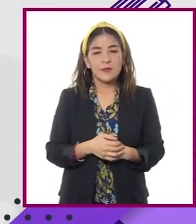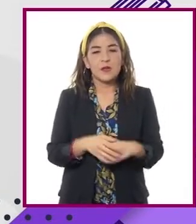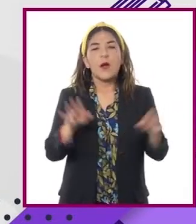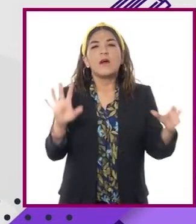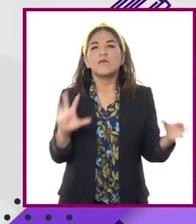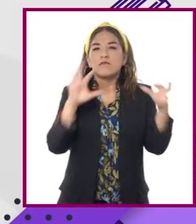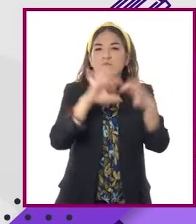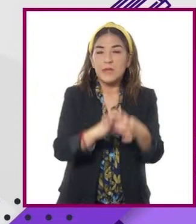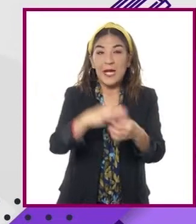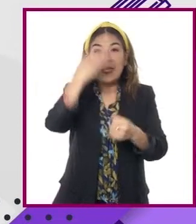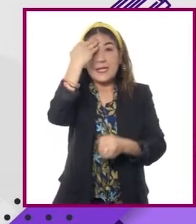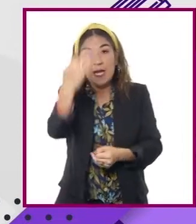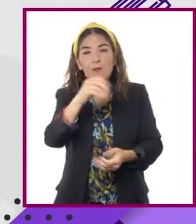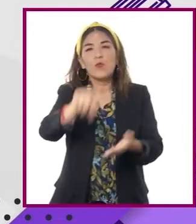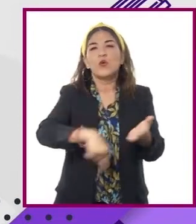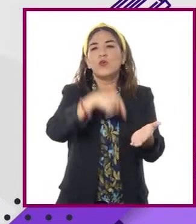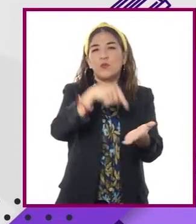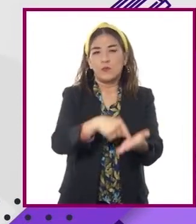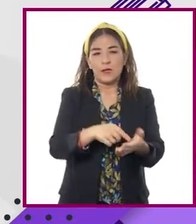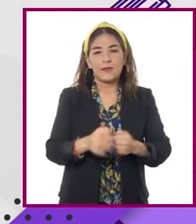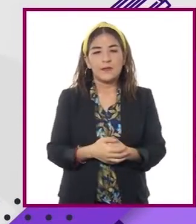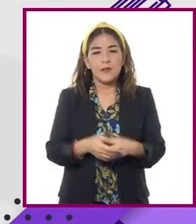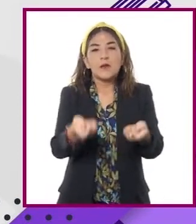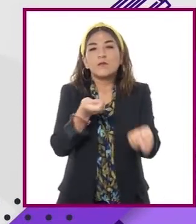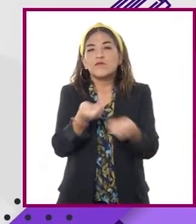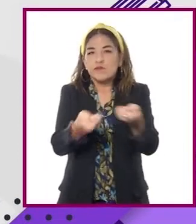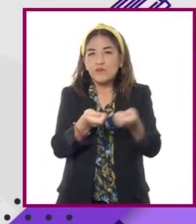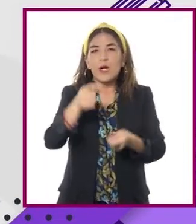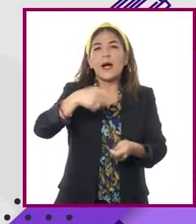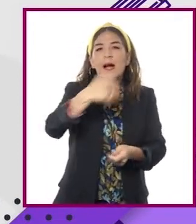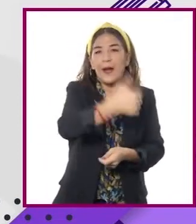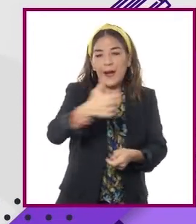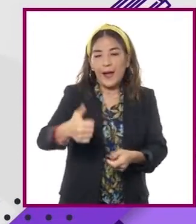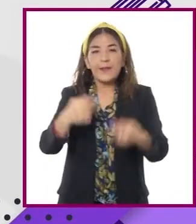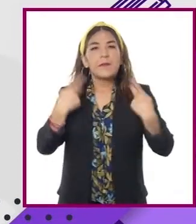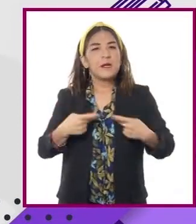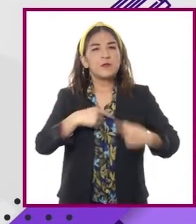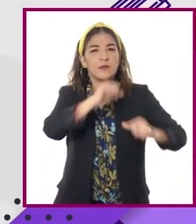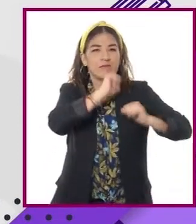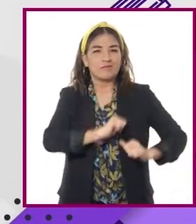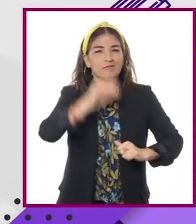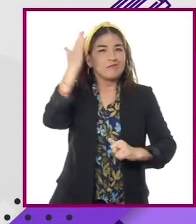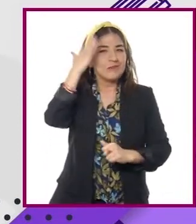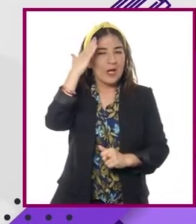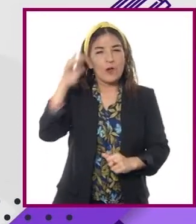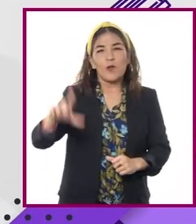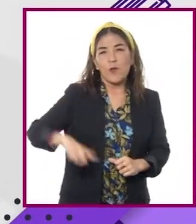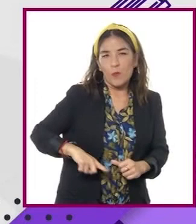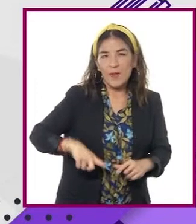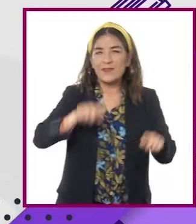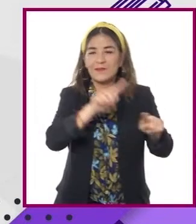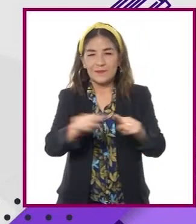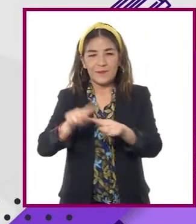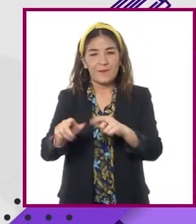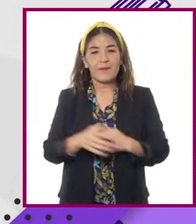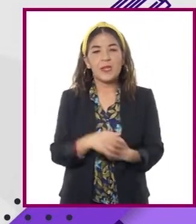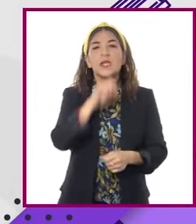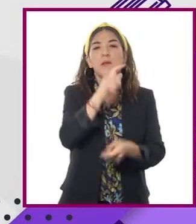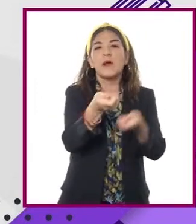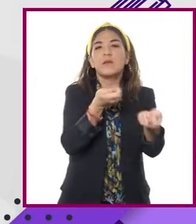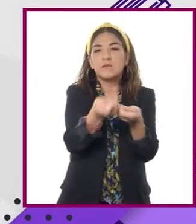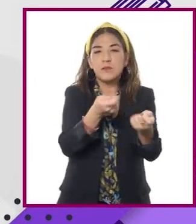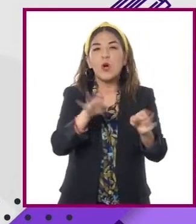al tiempo y el espacio, regulan las acciones de las autoridades, regulan las relaciones entre